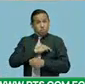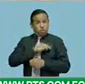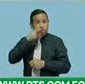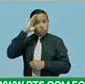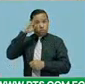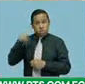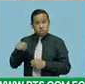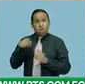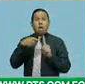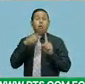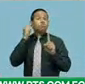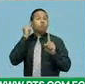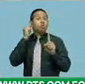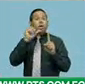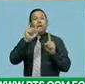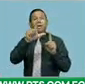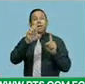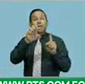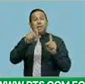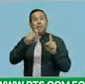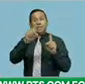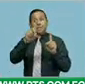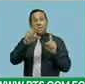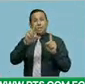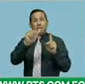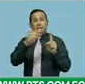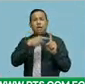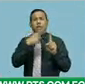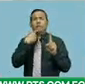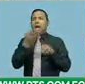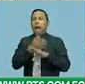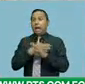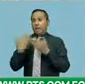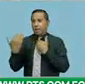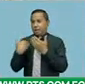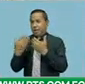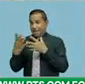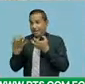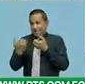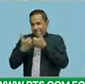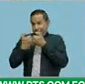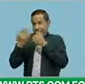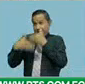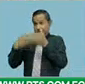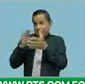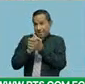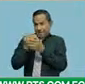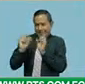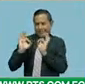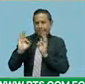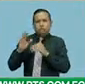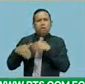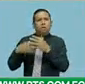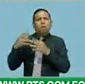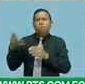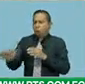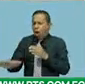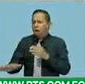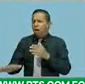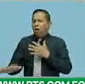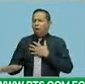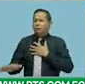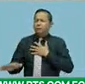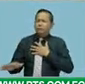Alexandra reveló que los planes de conformar una familia se terminaron en un abrir y cerrar de ojos. Él desde el